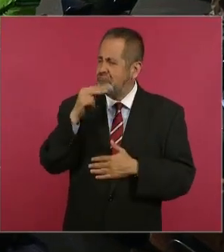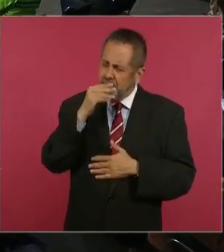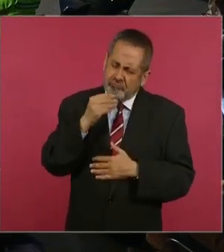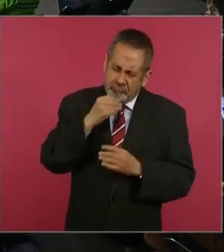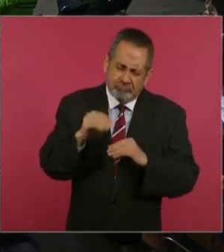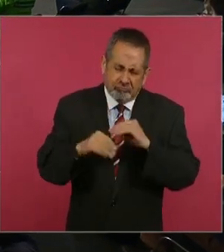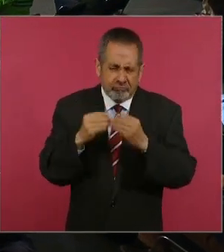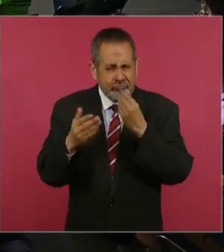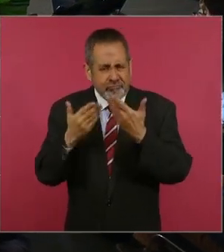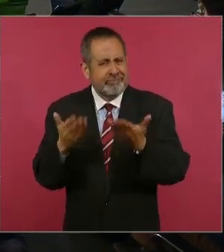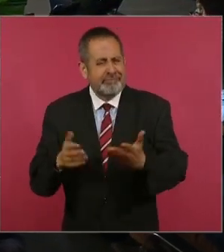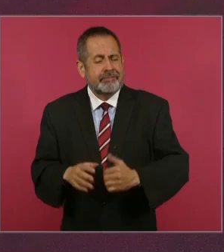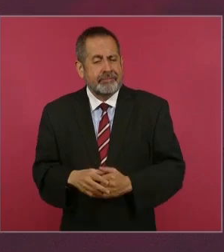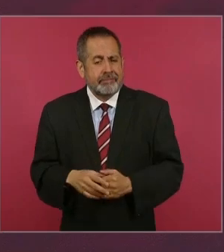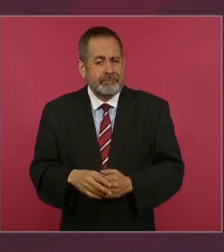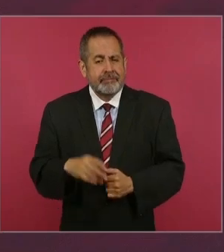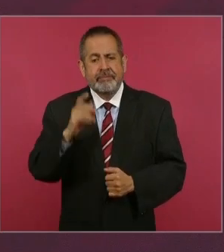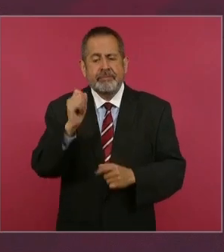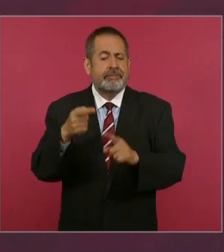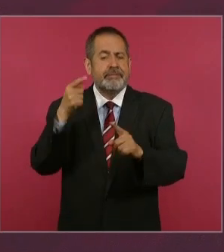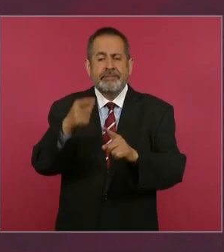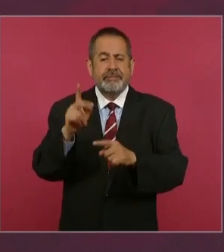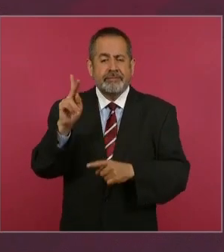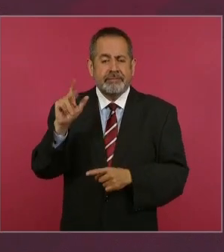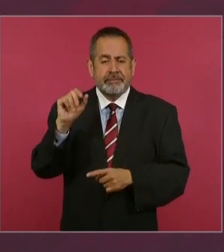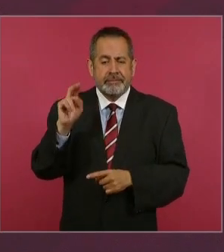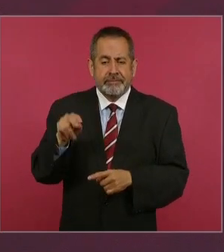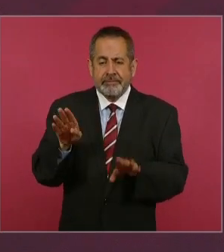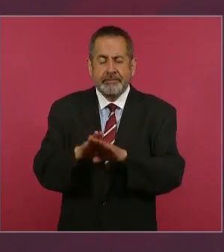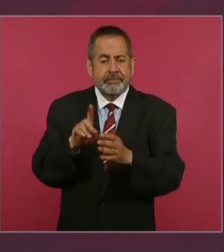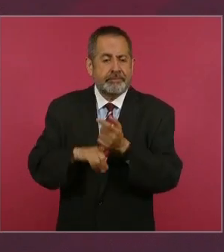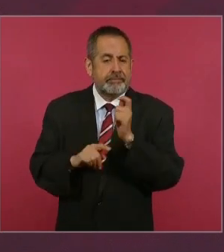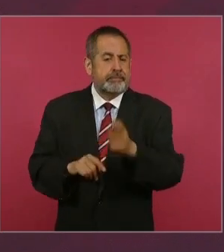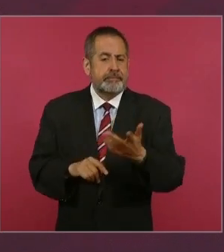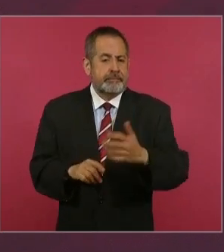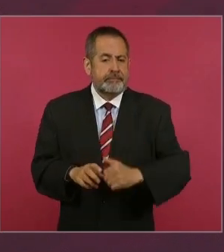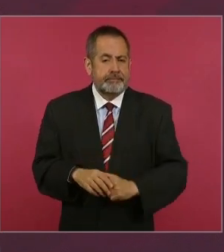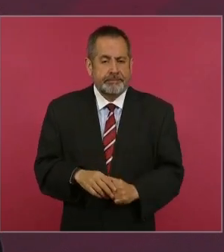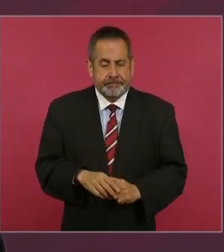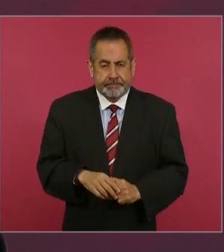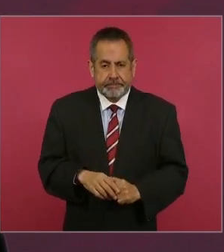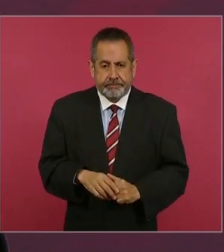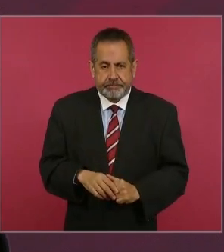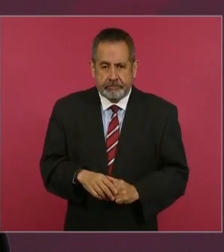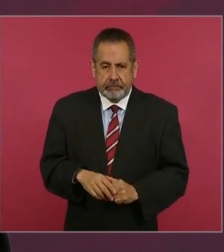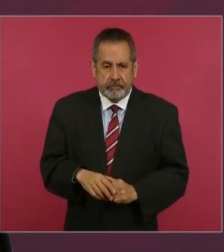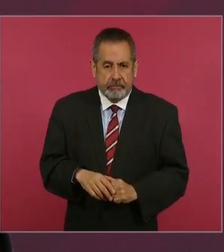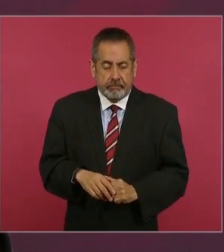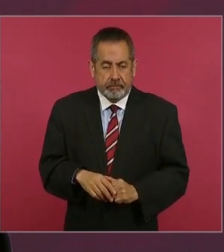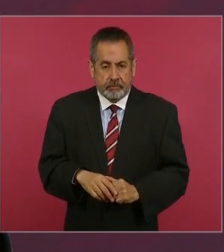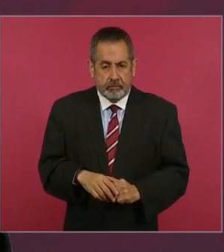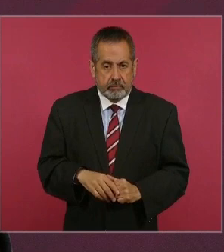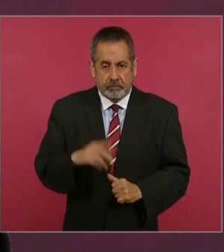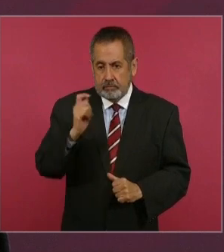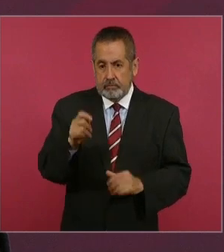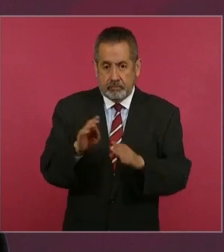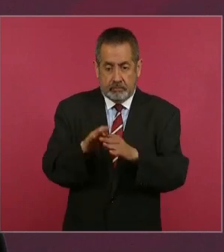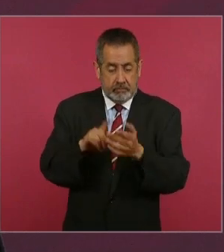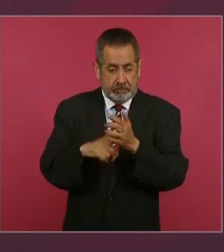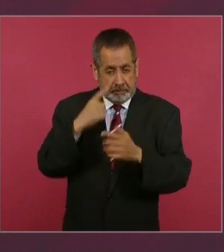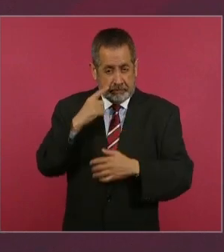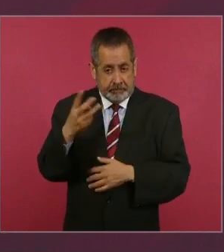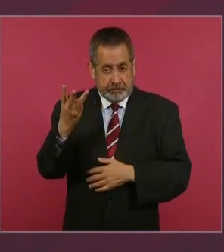porque qué va significar este plan va a significar que en